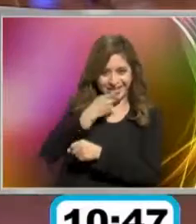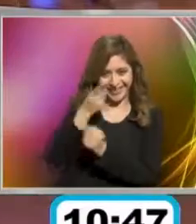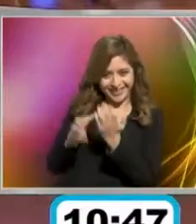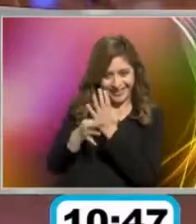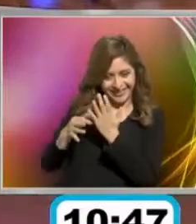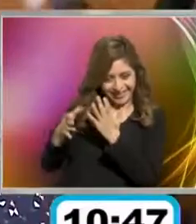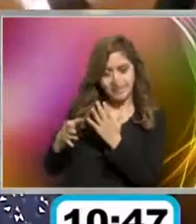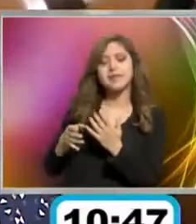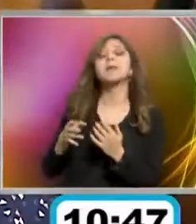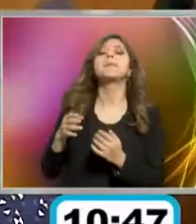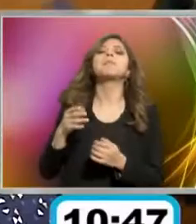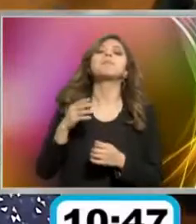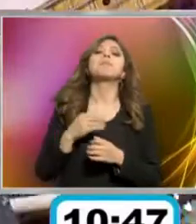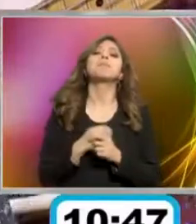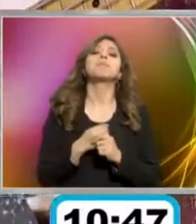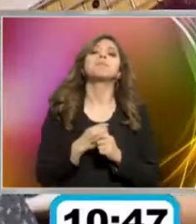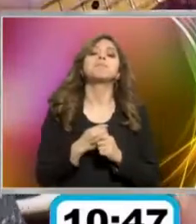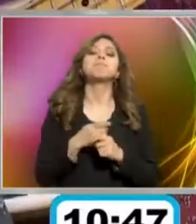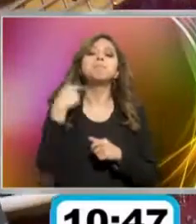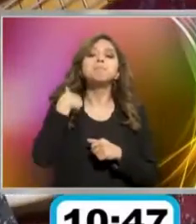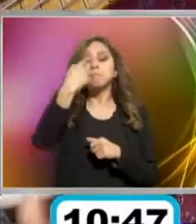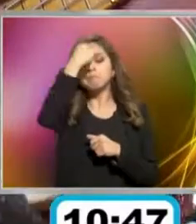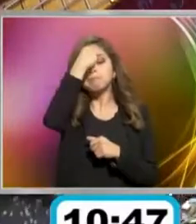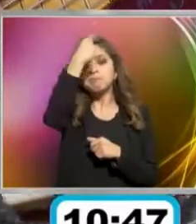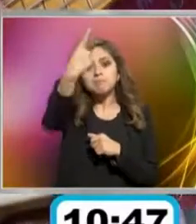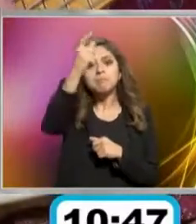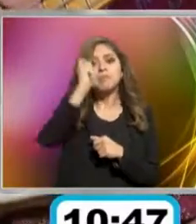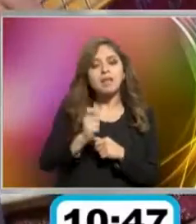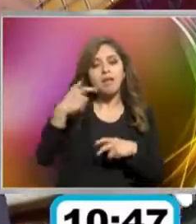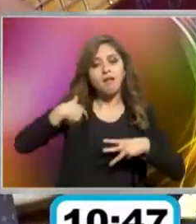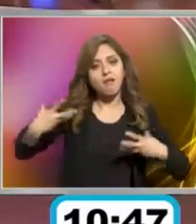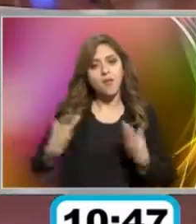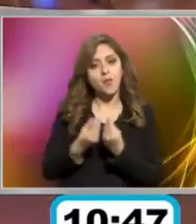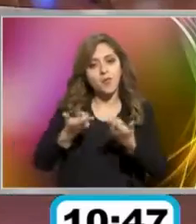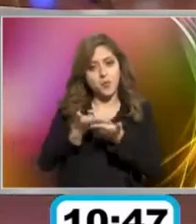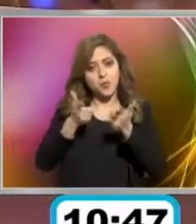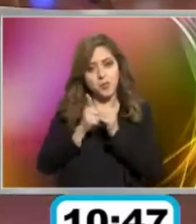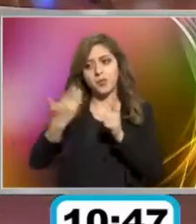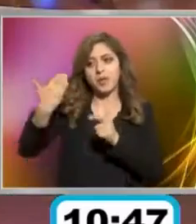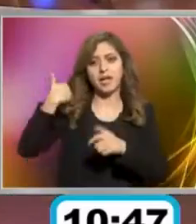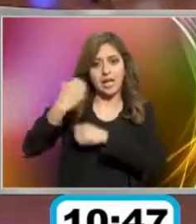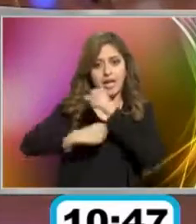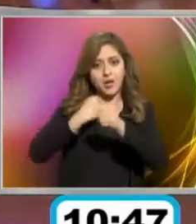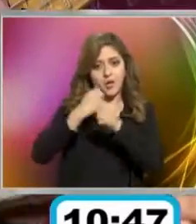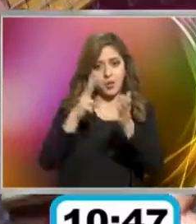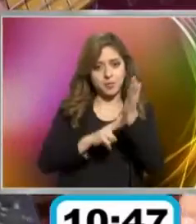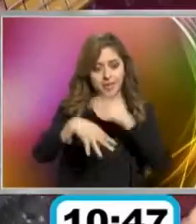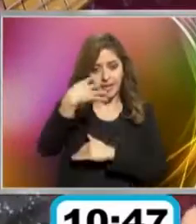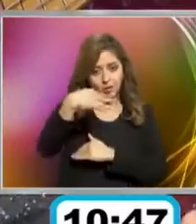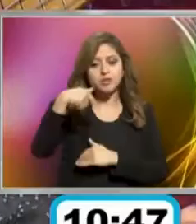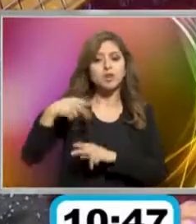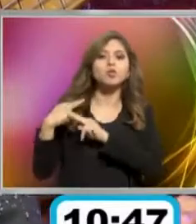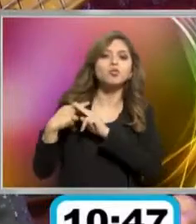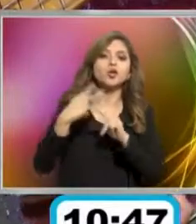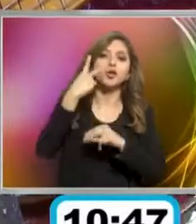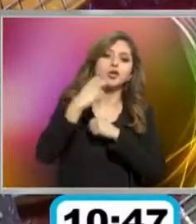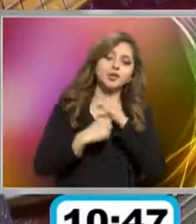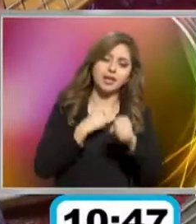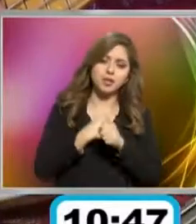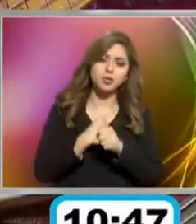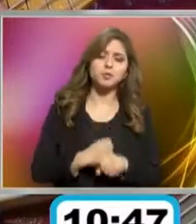principio. interesante. Entonces fue esa la idea principal de formarnos todos, ¿no? En el 2014, tenemos 2 años. ¿Qué significa